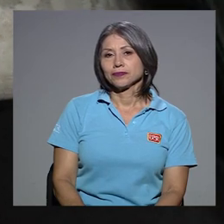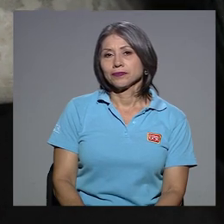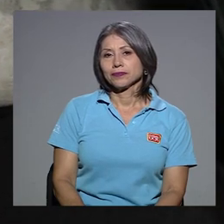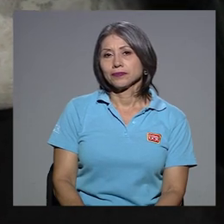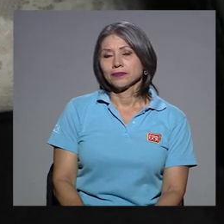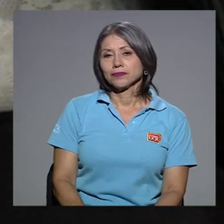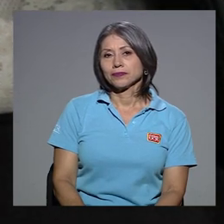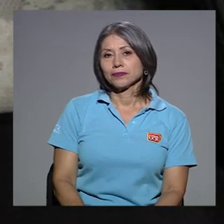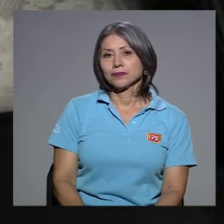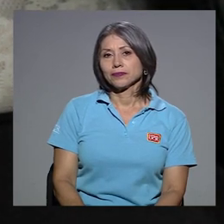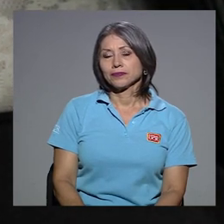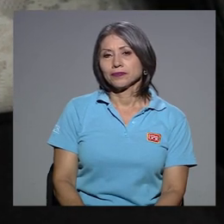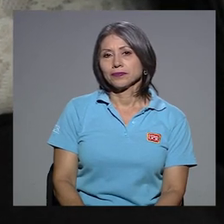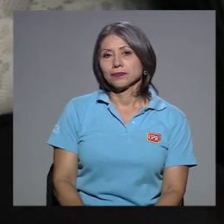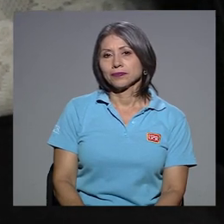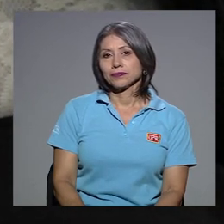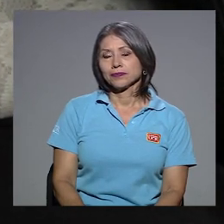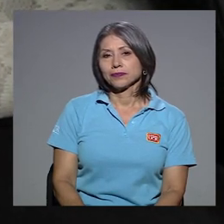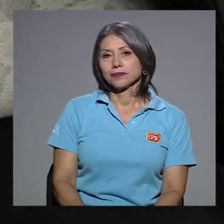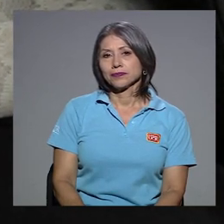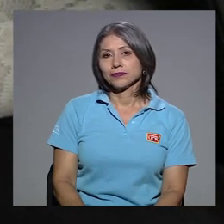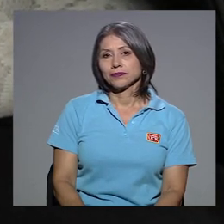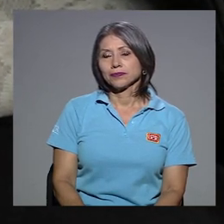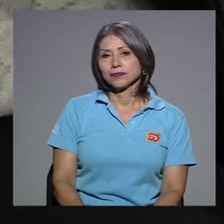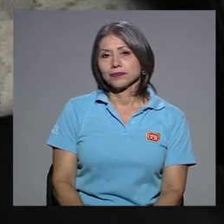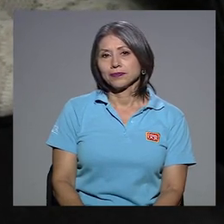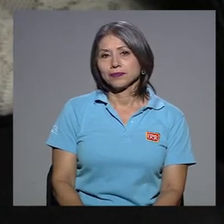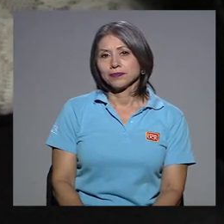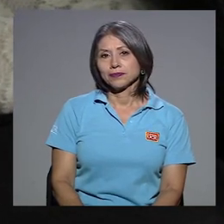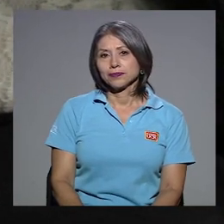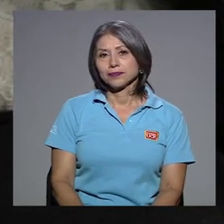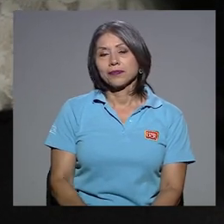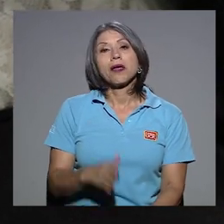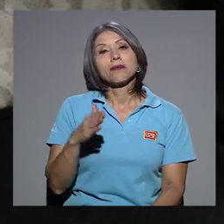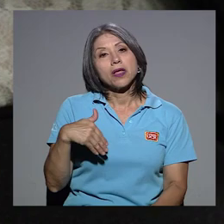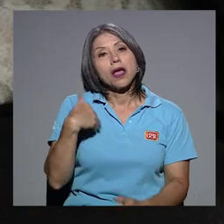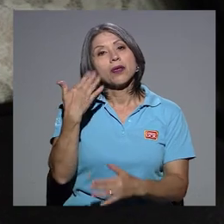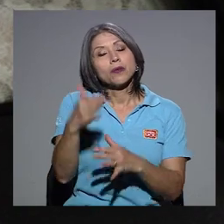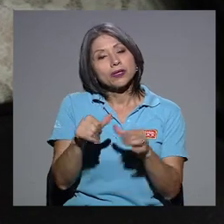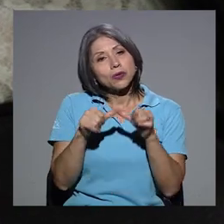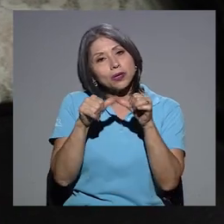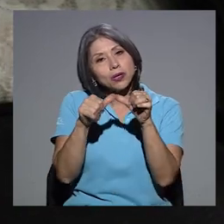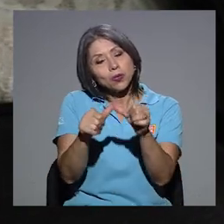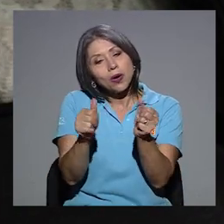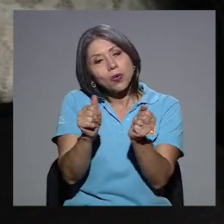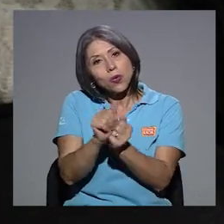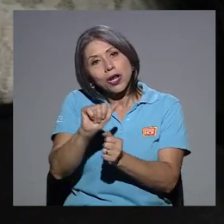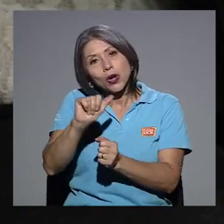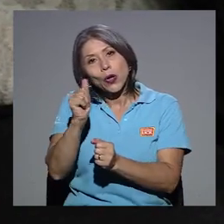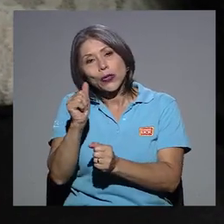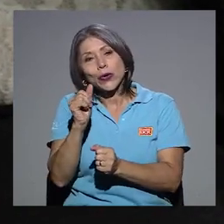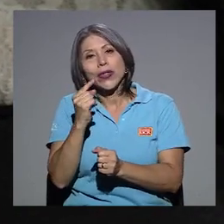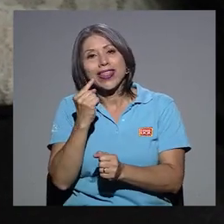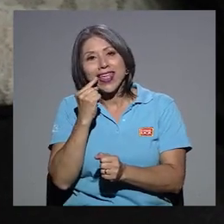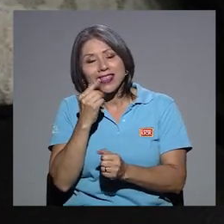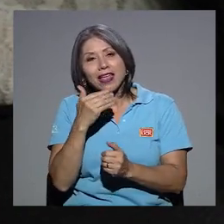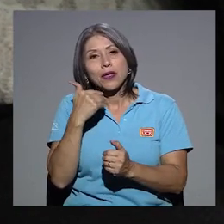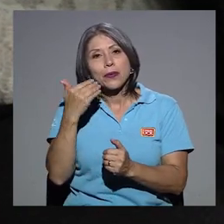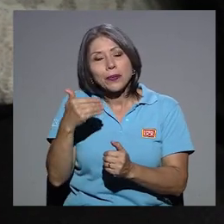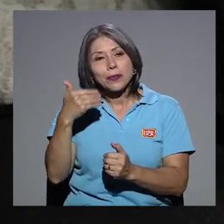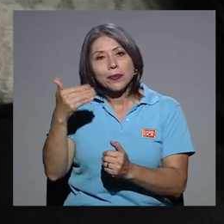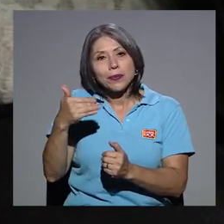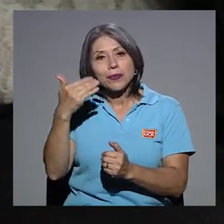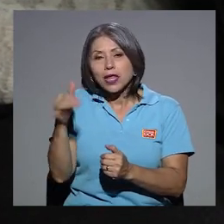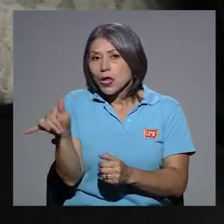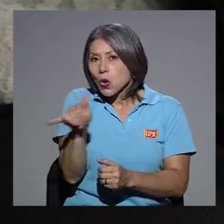barrido. ¿Sí? Luego, en el dientito que está a la par, entro dentro del surco y lo mismo, voy a